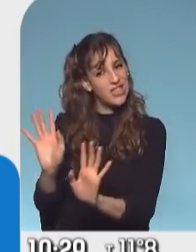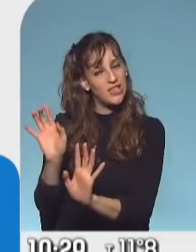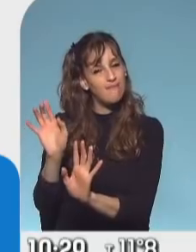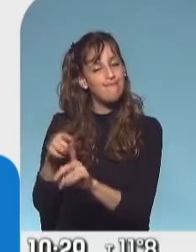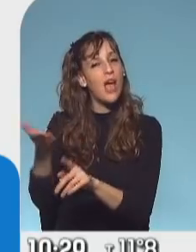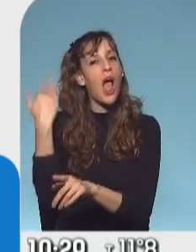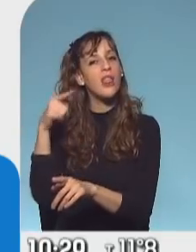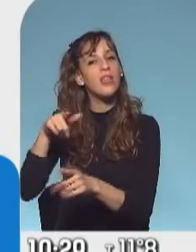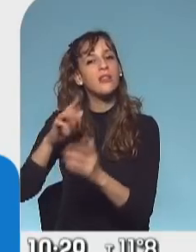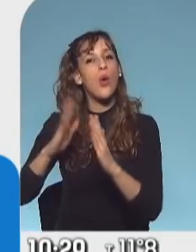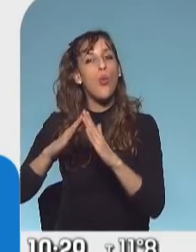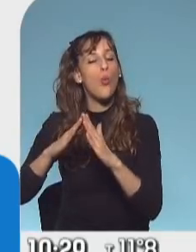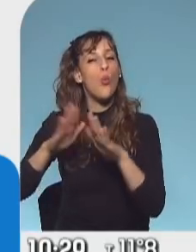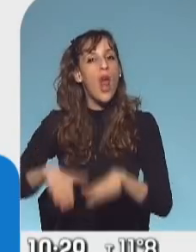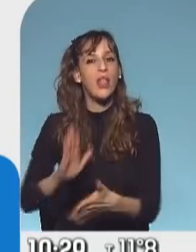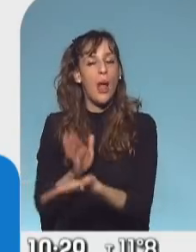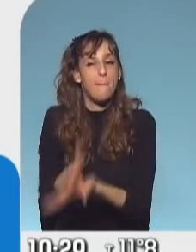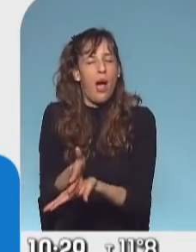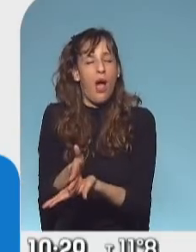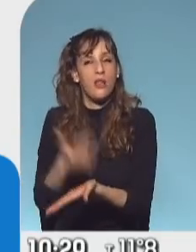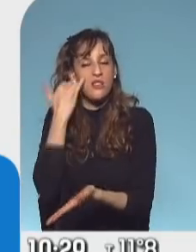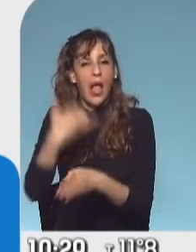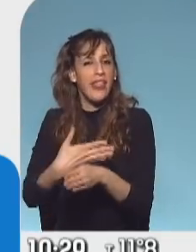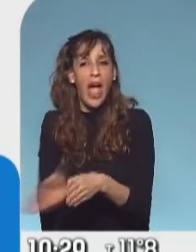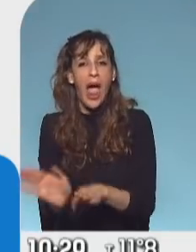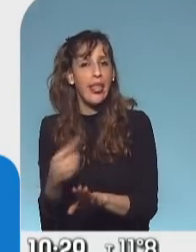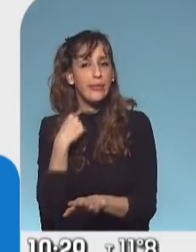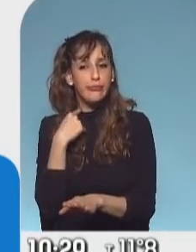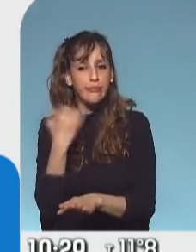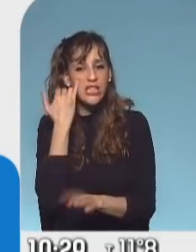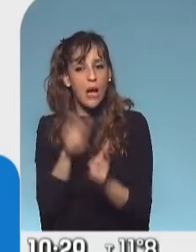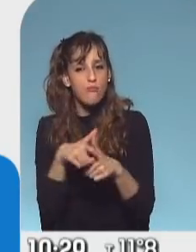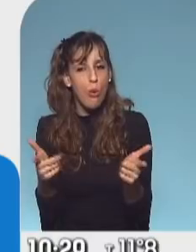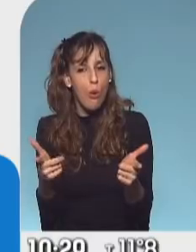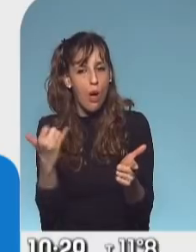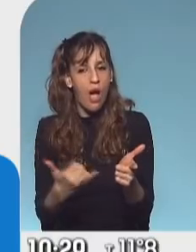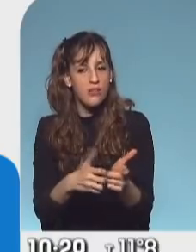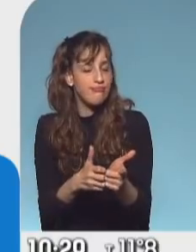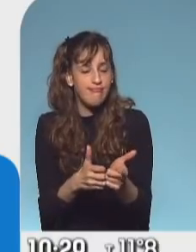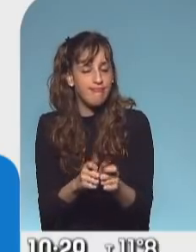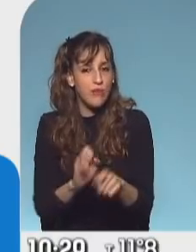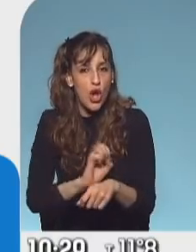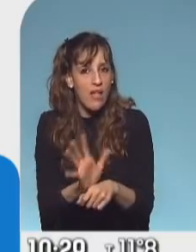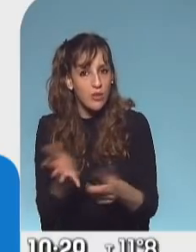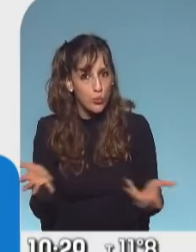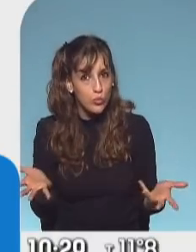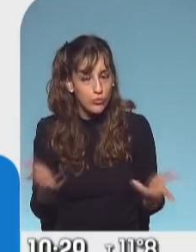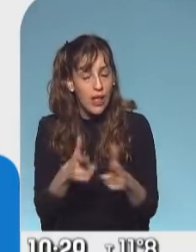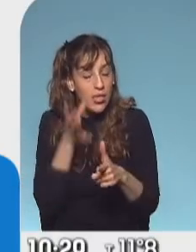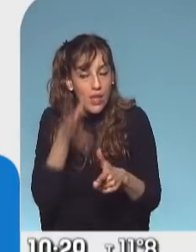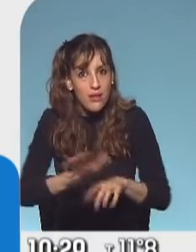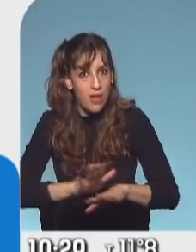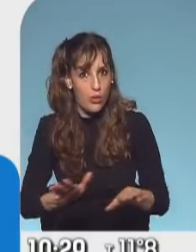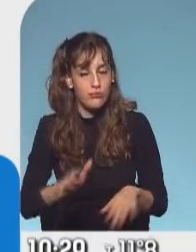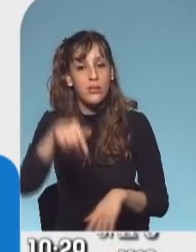las cuarentenas estrictas ya era muy tarde y el virus se había difundido mucho. Y estamos en un tiempo donde el